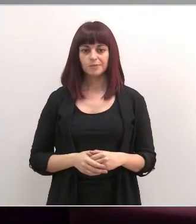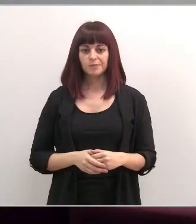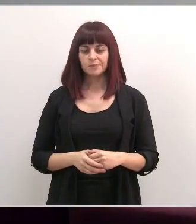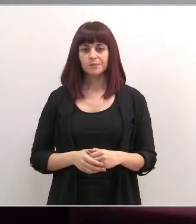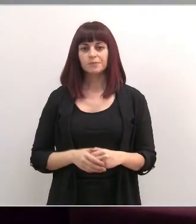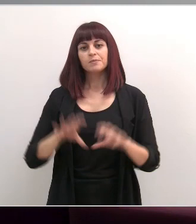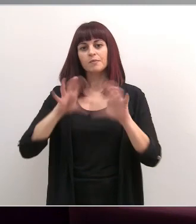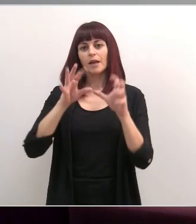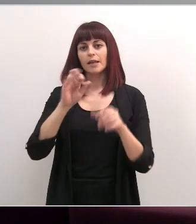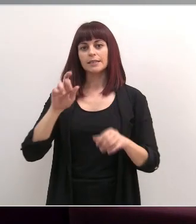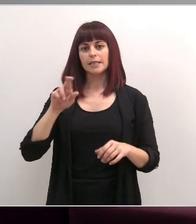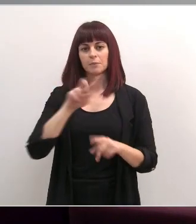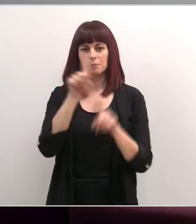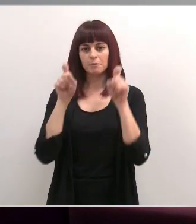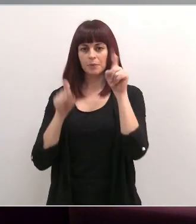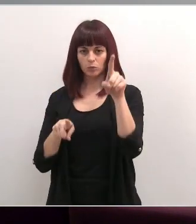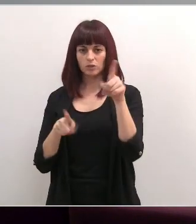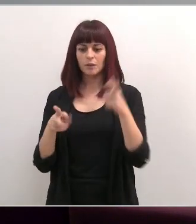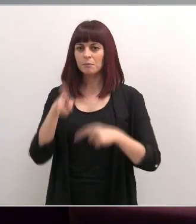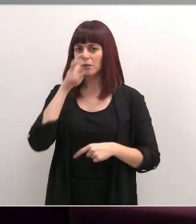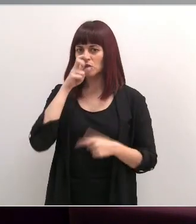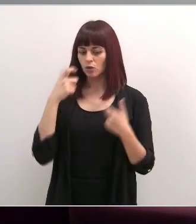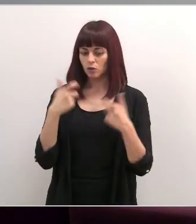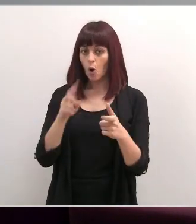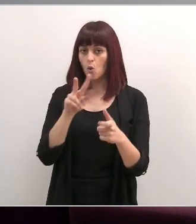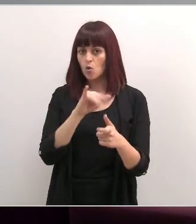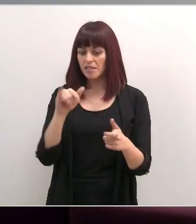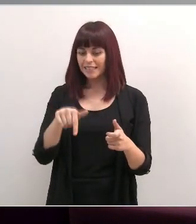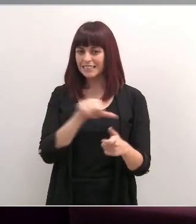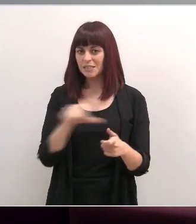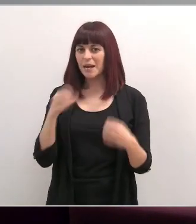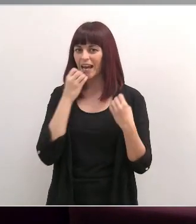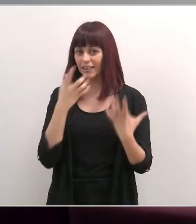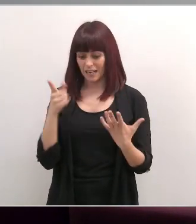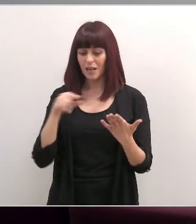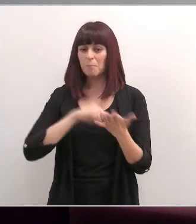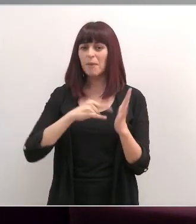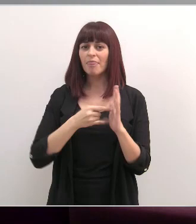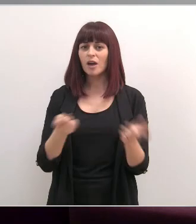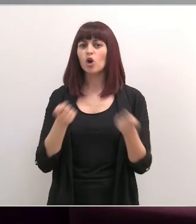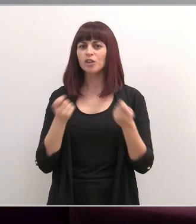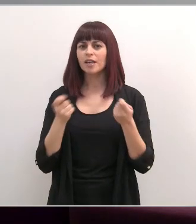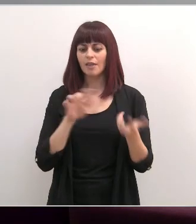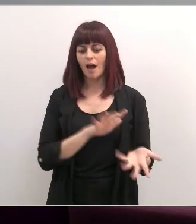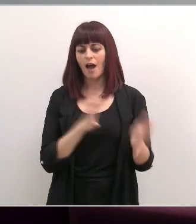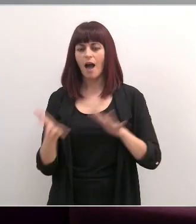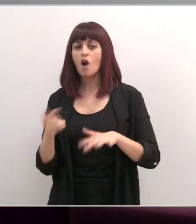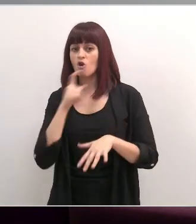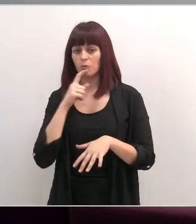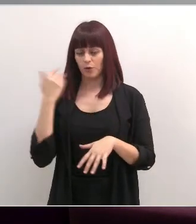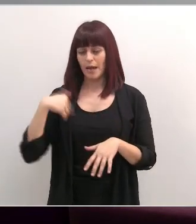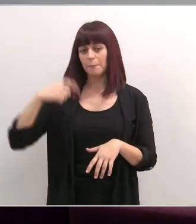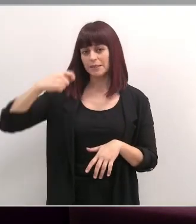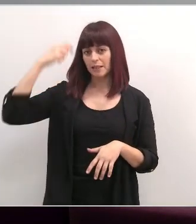la cadena SER pregunta cuáles son las previsiones de la UCI para esta semana y conocer cómo se está aplicando el plan de contingencia que anunció el presidente López Miras